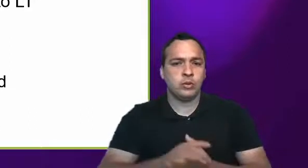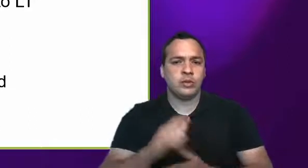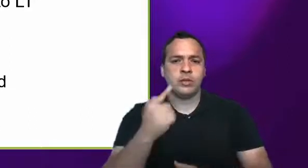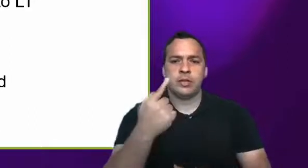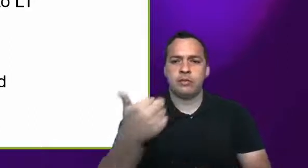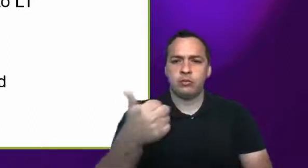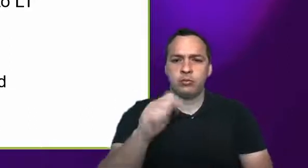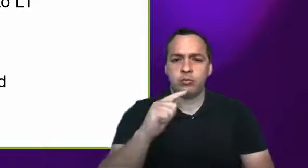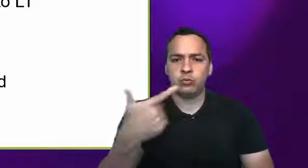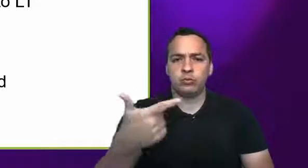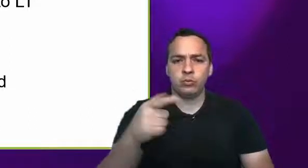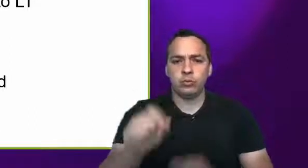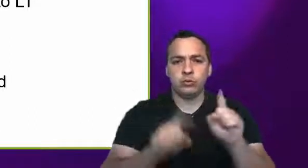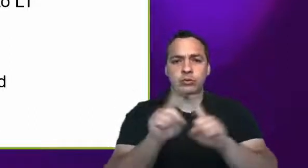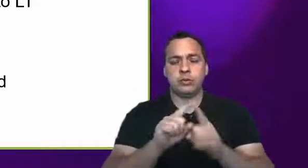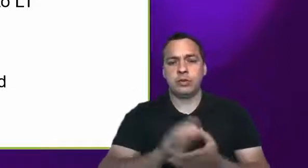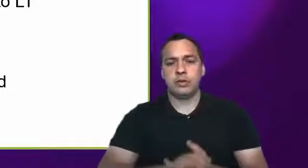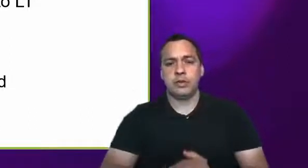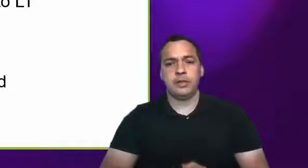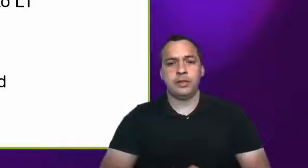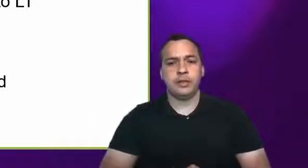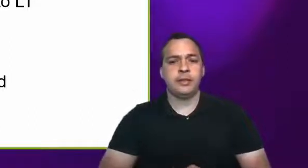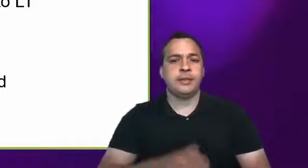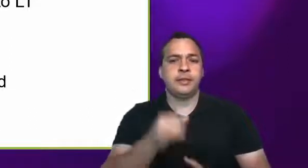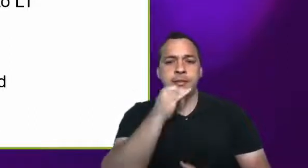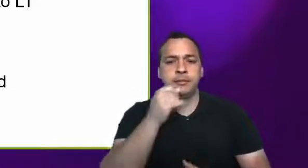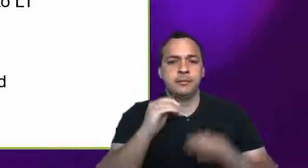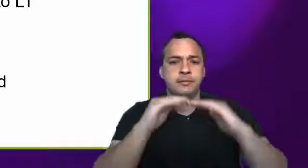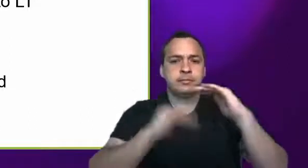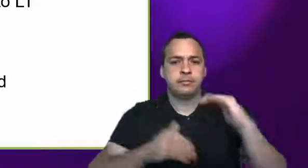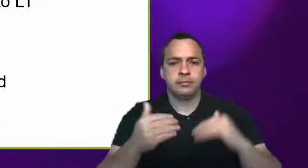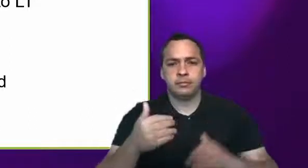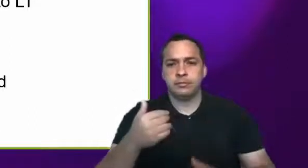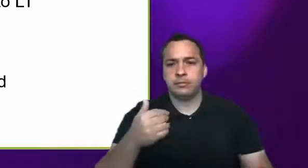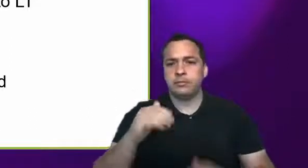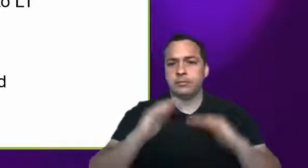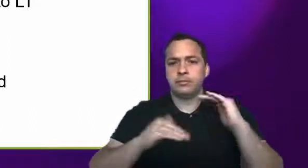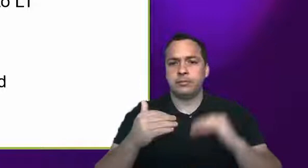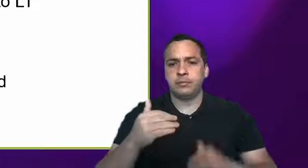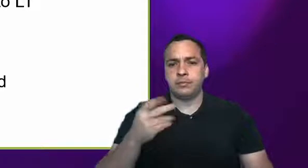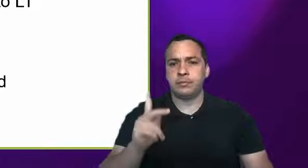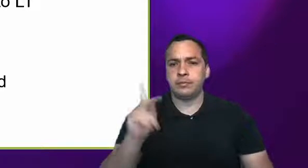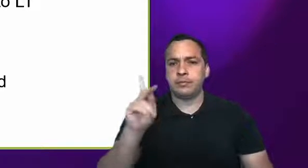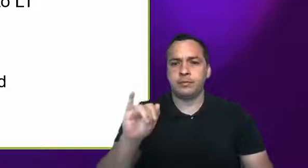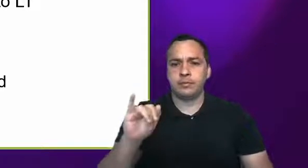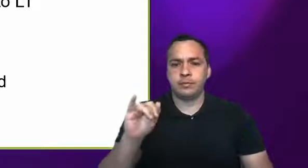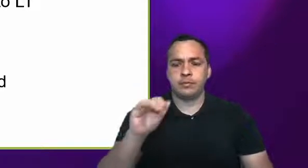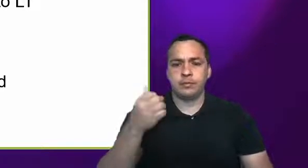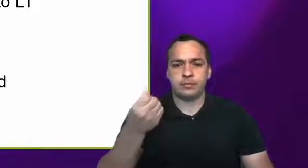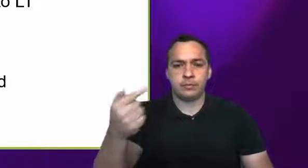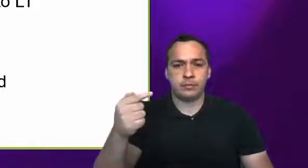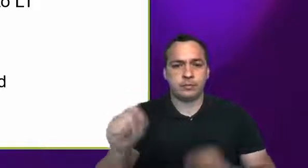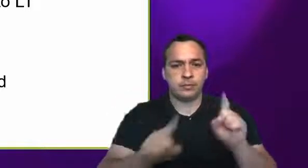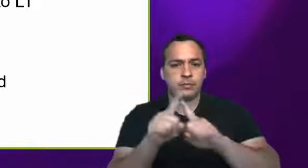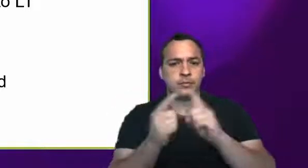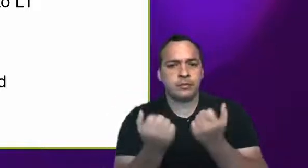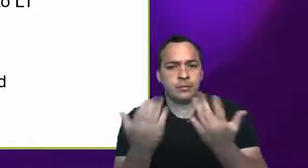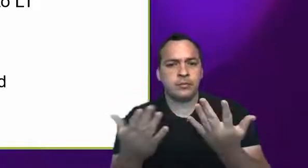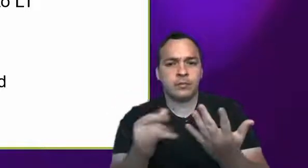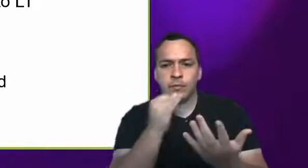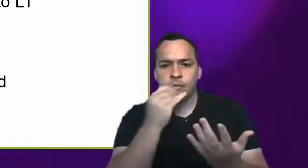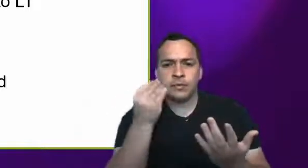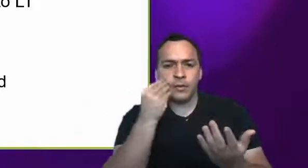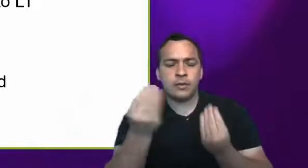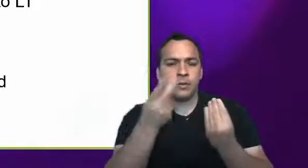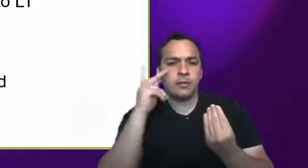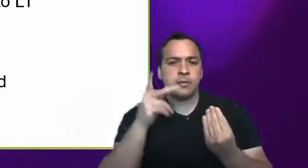G2. El MID1, que es el Ki1 67, tiene que ser muy bajo. Generalmente ofrecemos esta oportunidad a pacientes